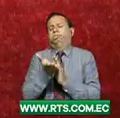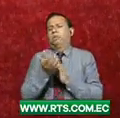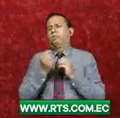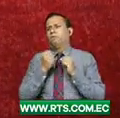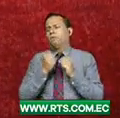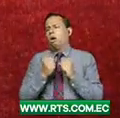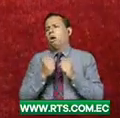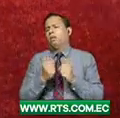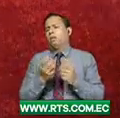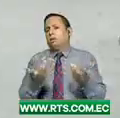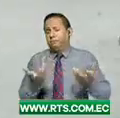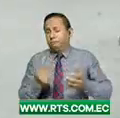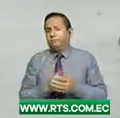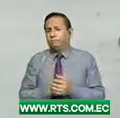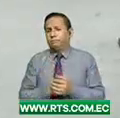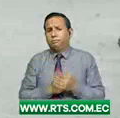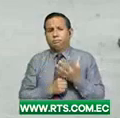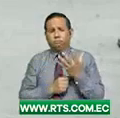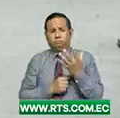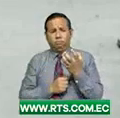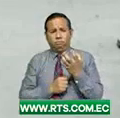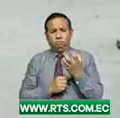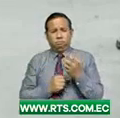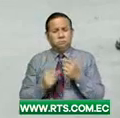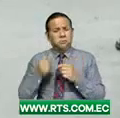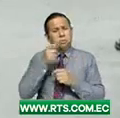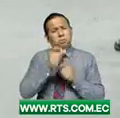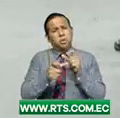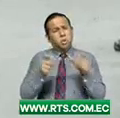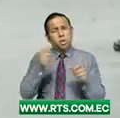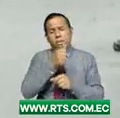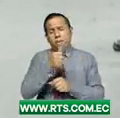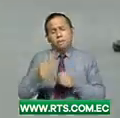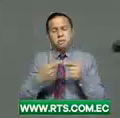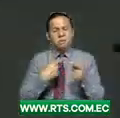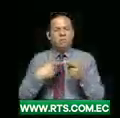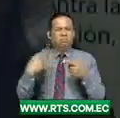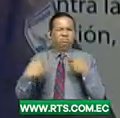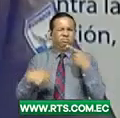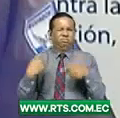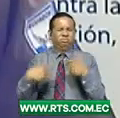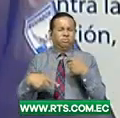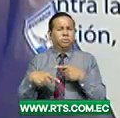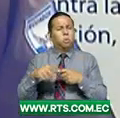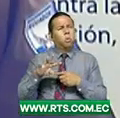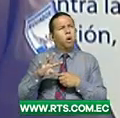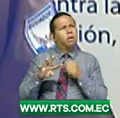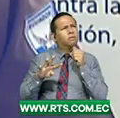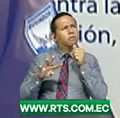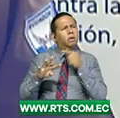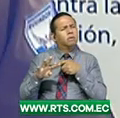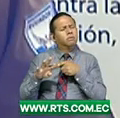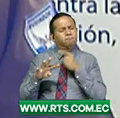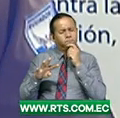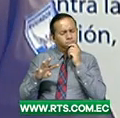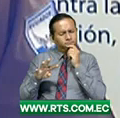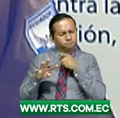por violencia criminal, 15 que son por violencia interpersonal y 4 que me faltan son porque han sido